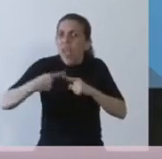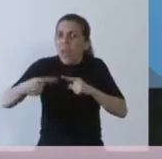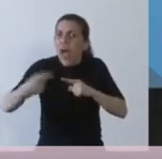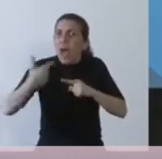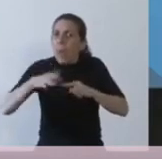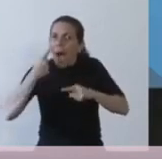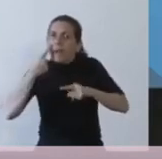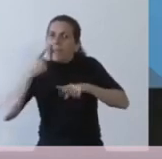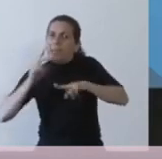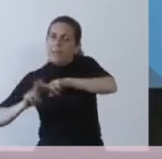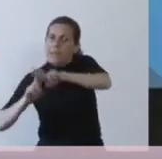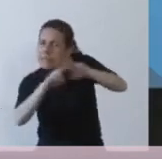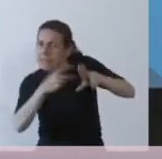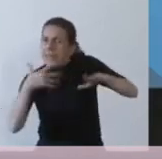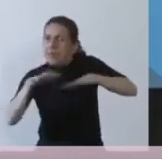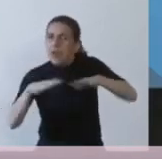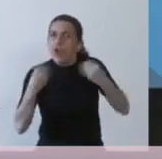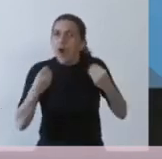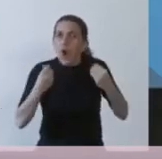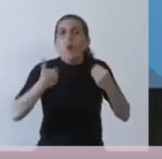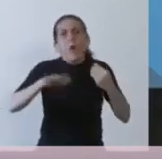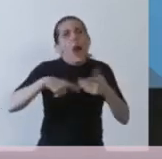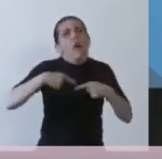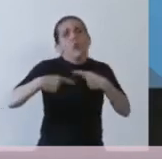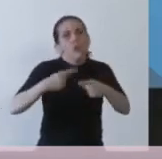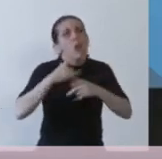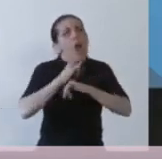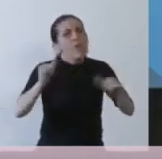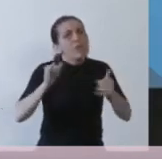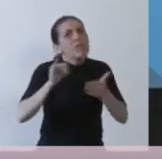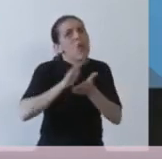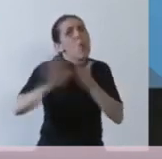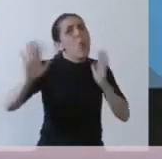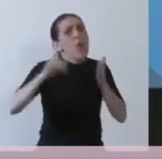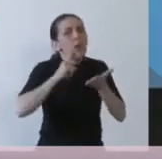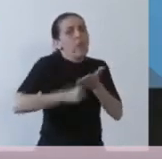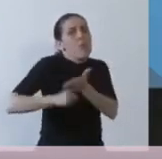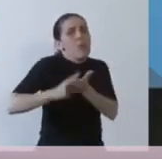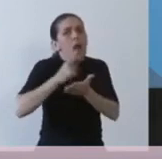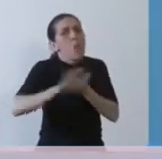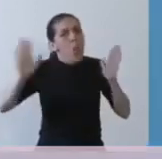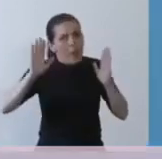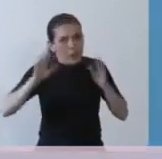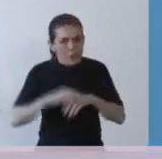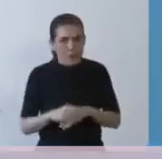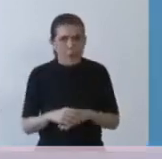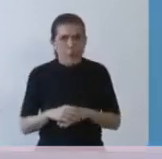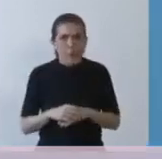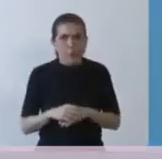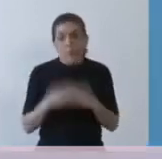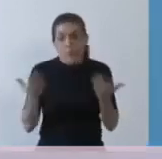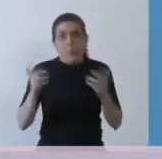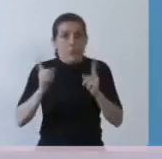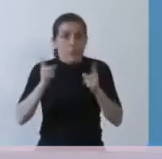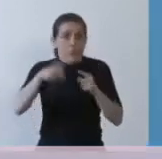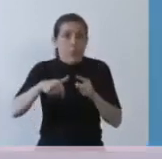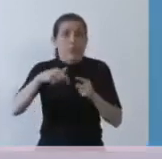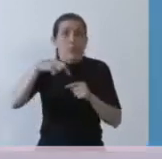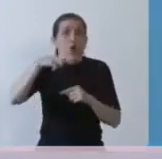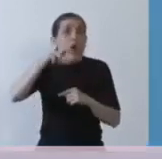la situación y y continuaremos anunciando nuevas medidas Ah como parte de este